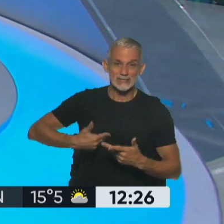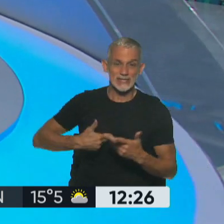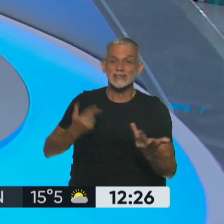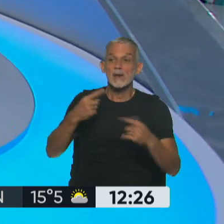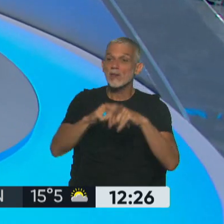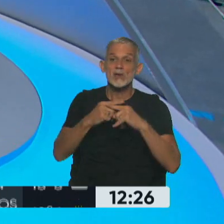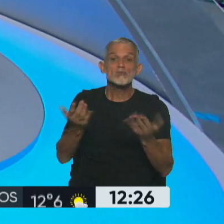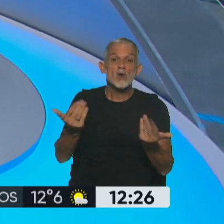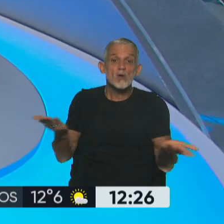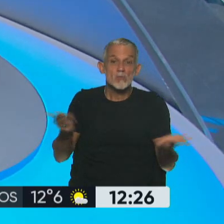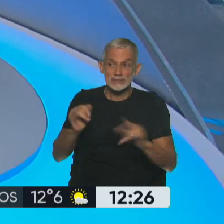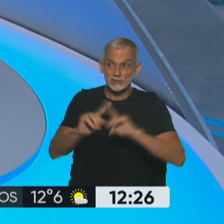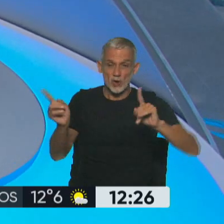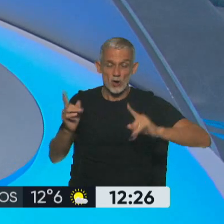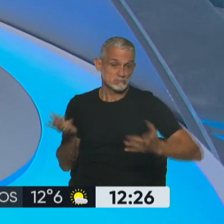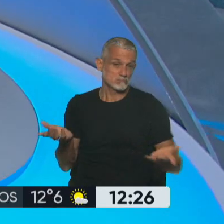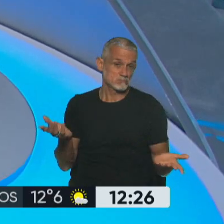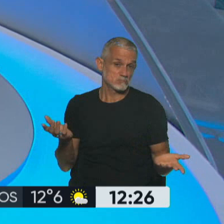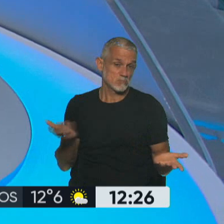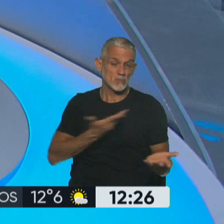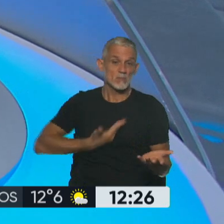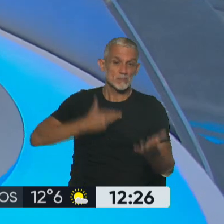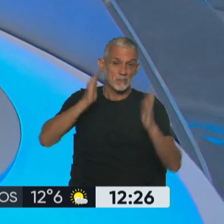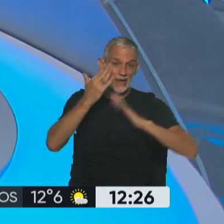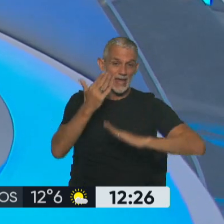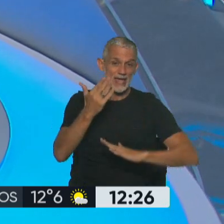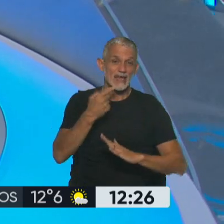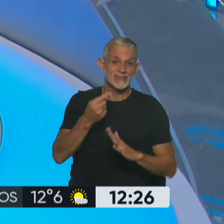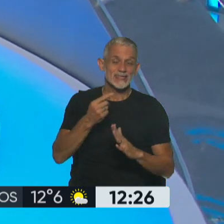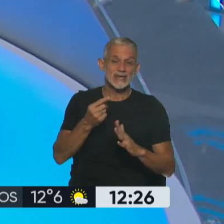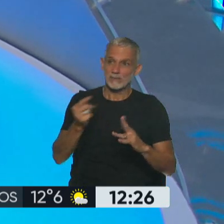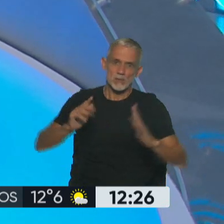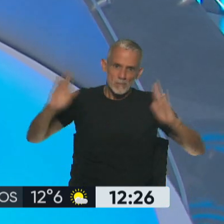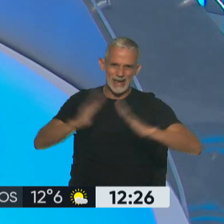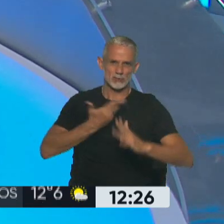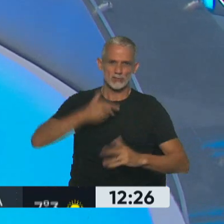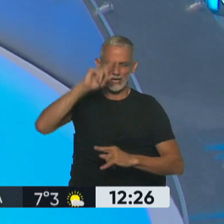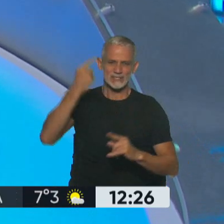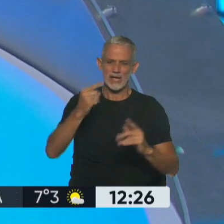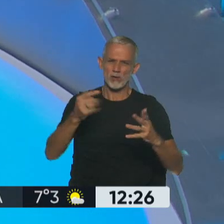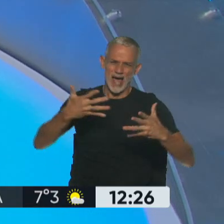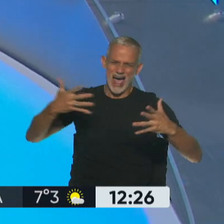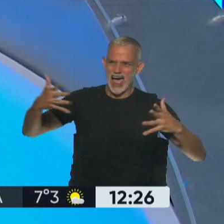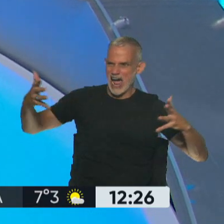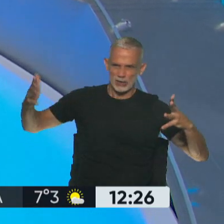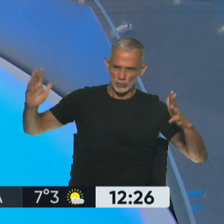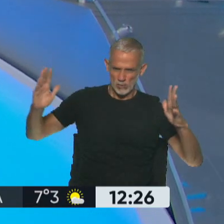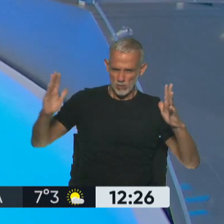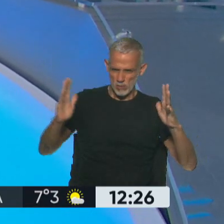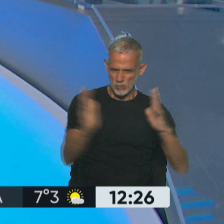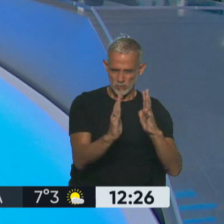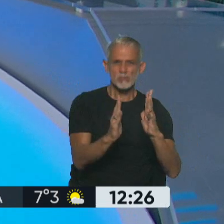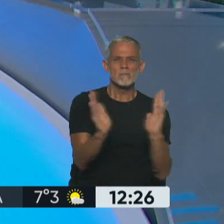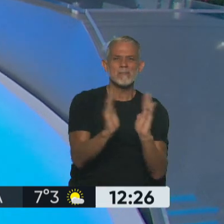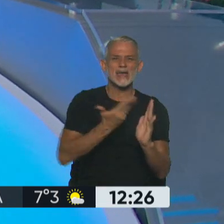esa discusión desde el punto de vista que él plantea la reducción del Estado en su